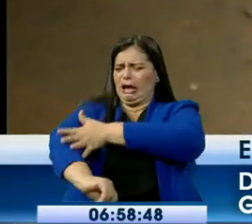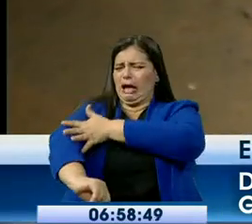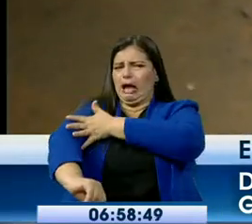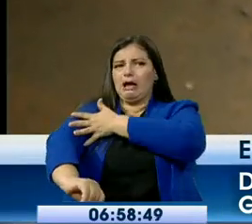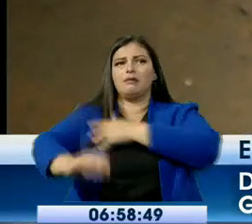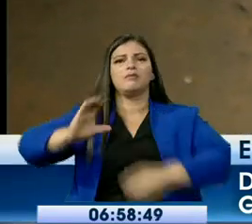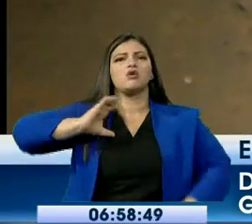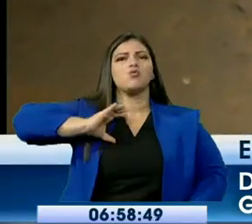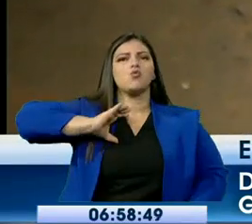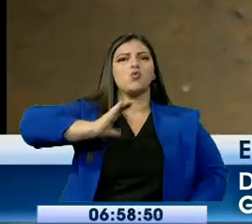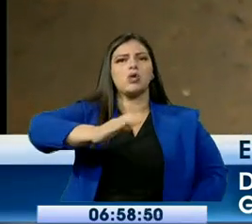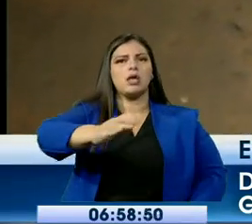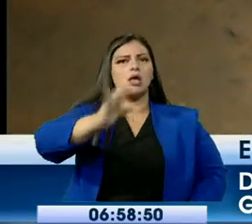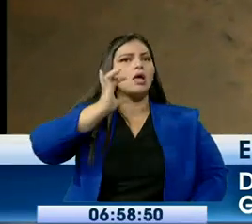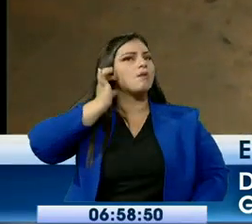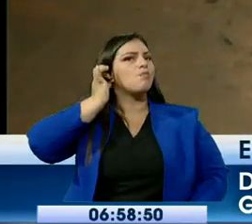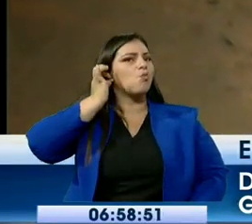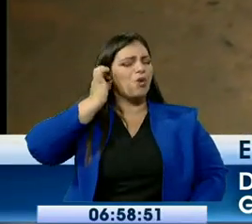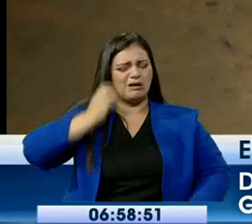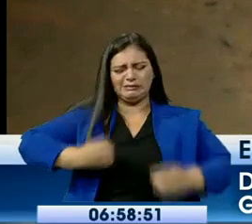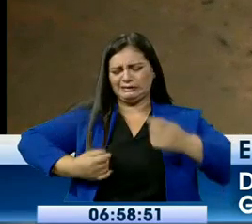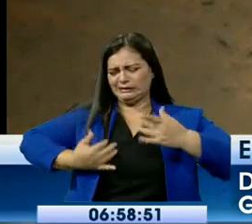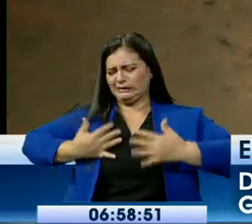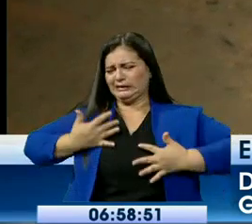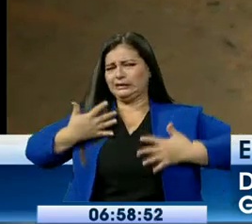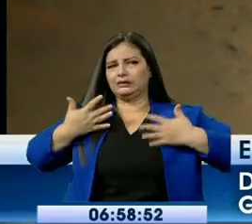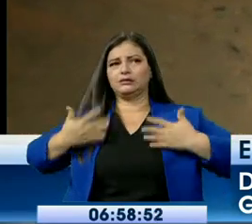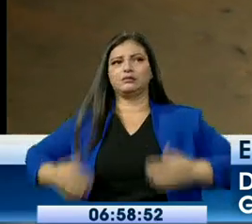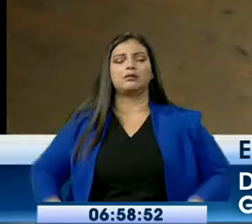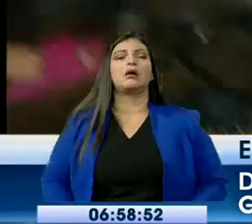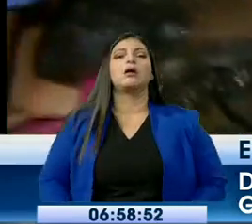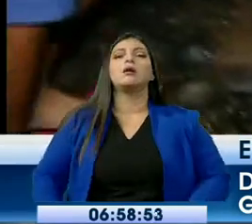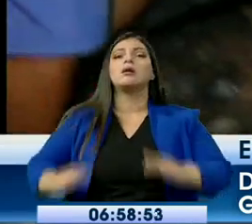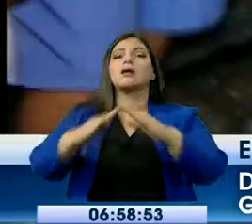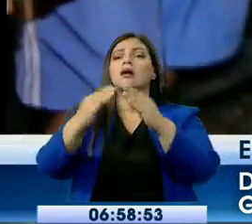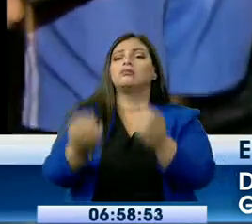hijo. Se ha quedado prácticamente en nada, en cero, no tiene nada ahorita.